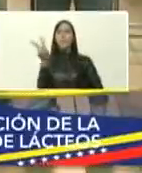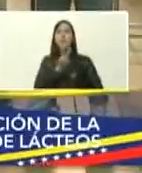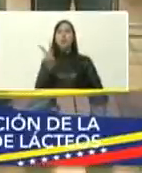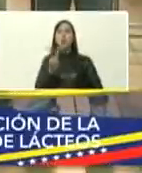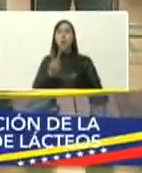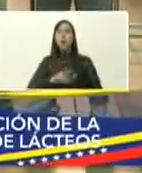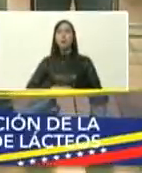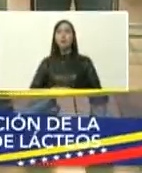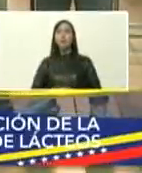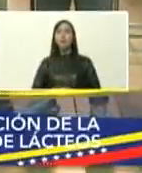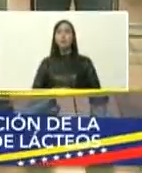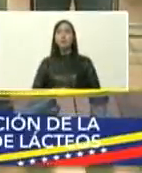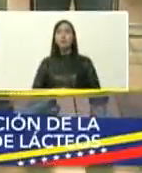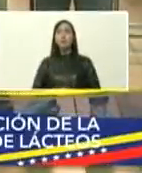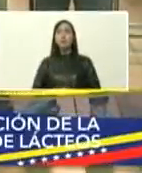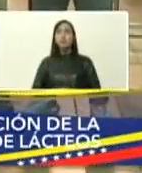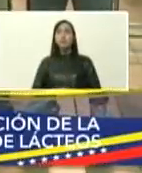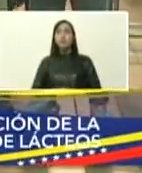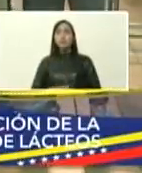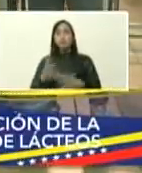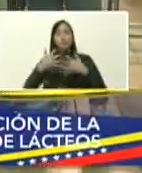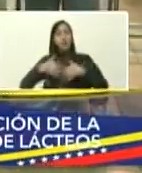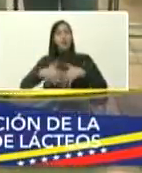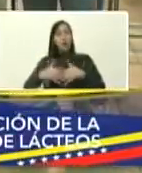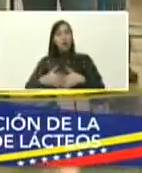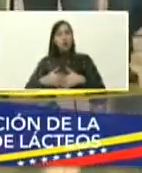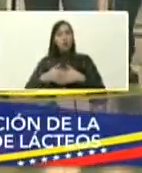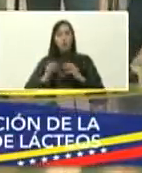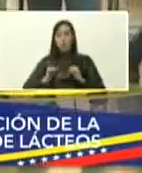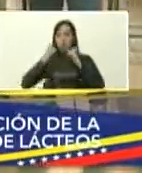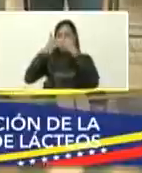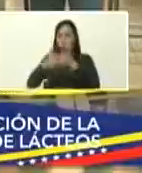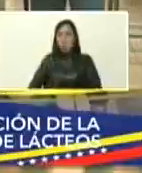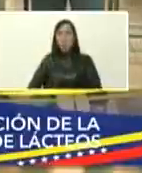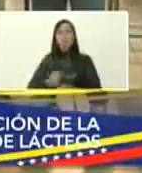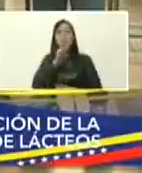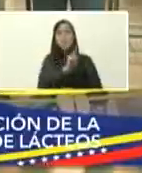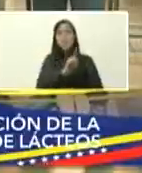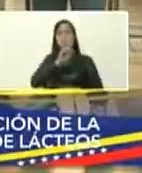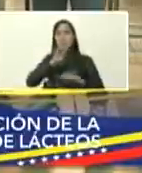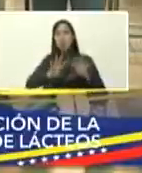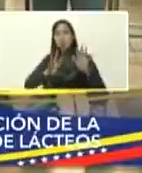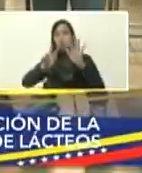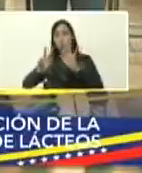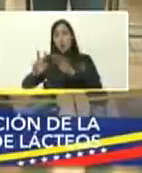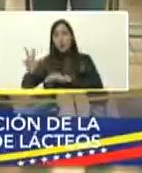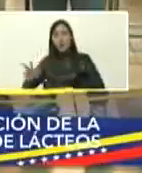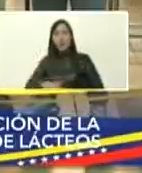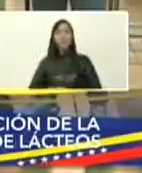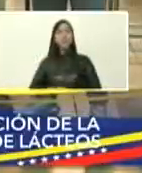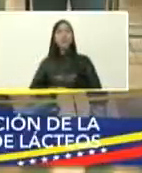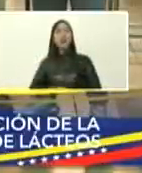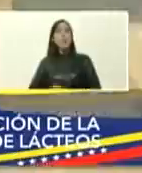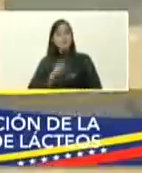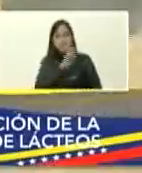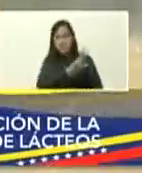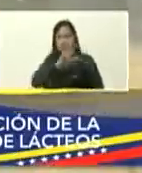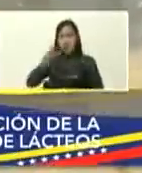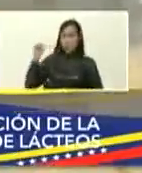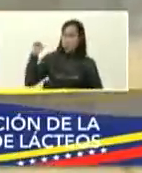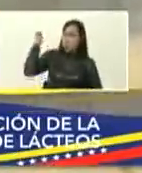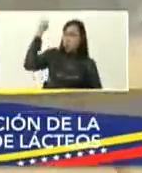Bueno, Génica es una compañía que nació en 1993 y a lo largo de estos 28 años no ha dejado de